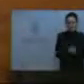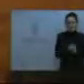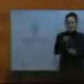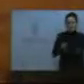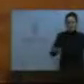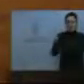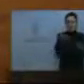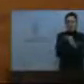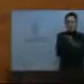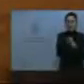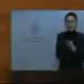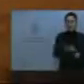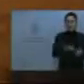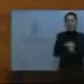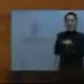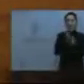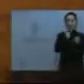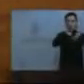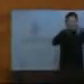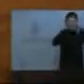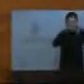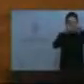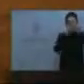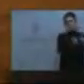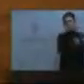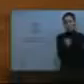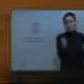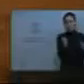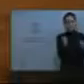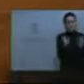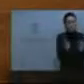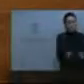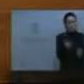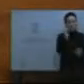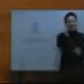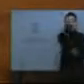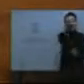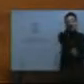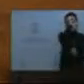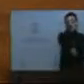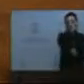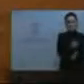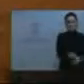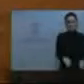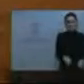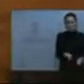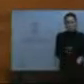trabajadores del Hospital del Oriente dicen lo mismo, que no tienen ni idea,